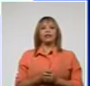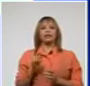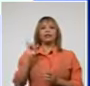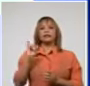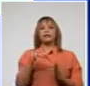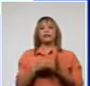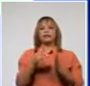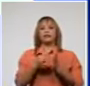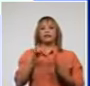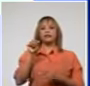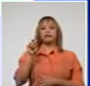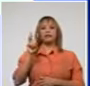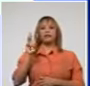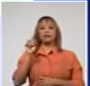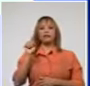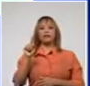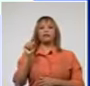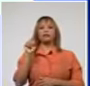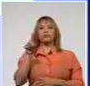6.031.013, con